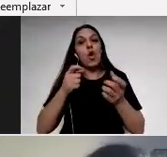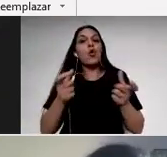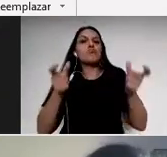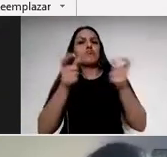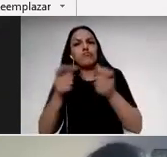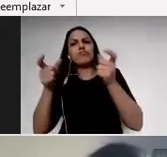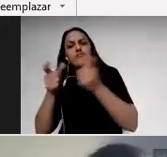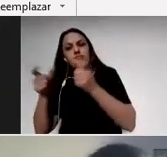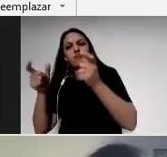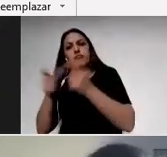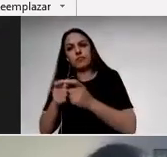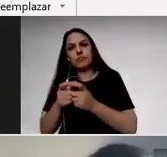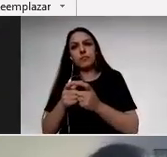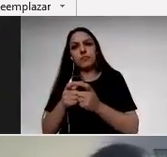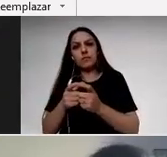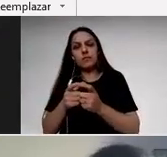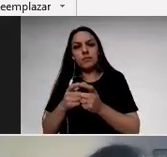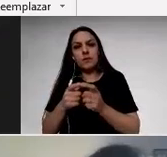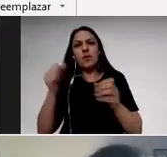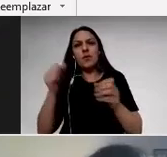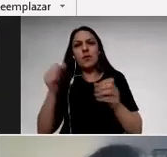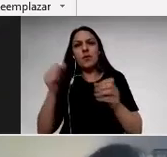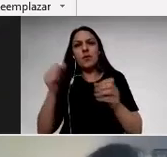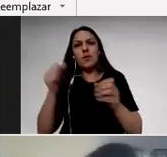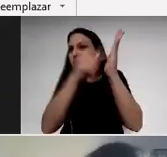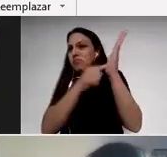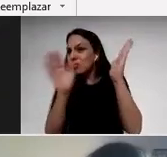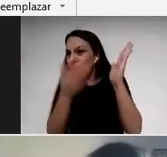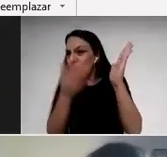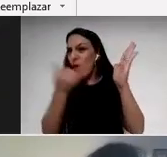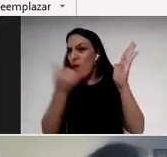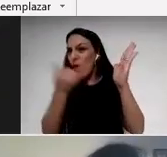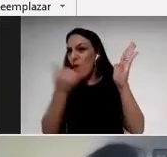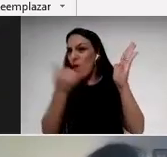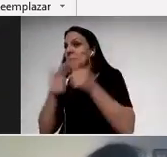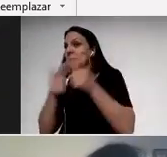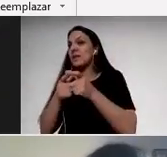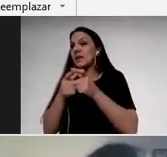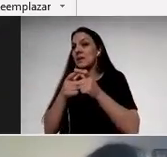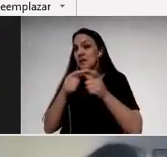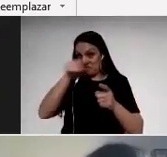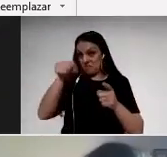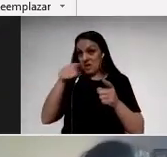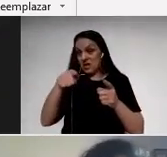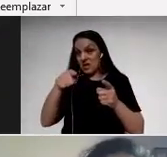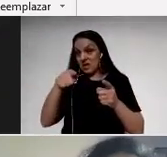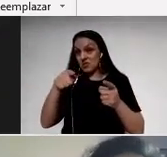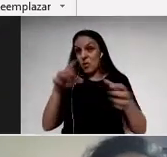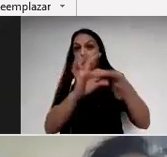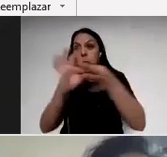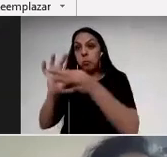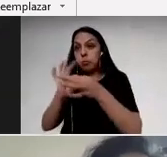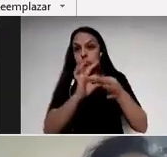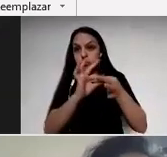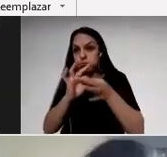todos los tratados tienen comités, esos comités lo que hacen es establecer un diálogo constructivo, ¿sí?